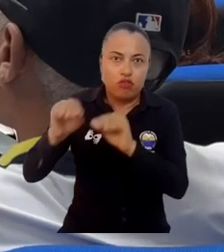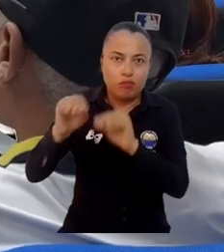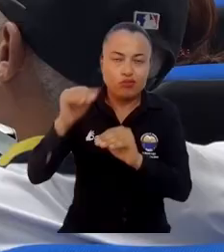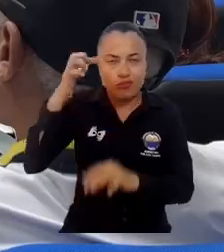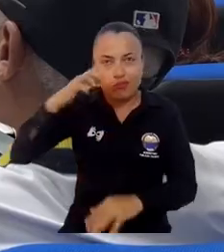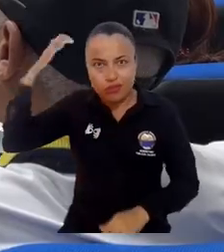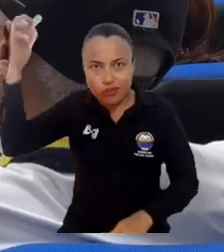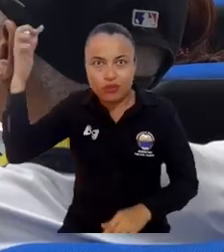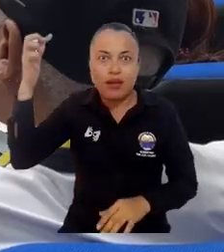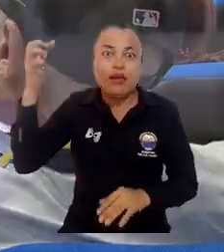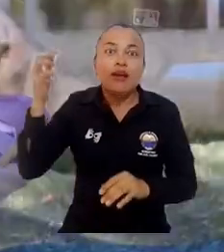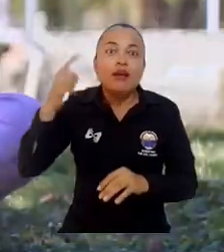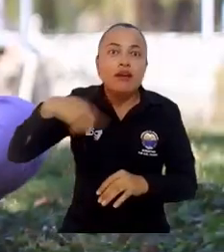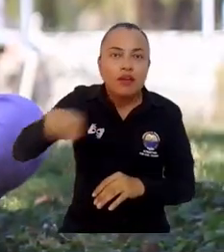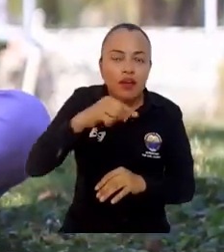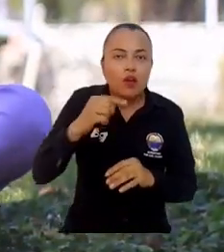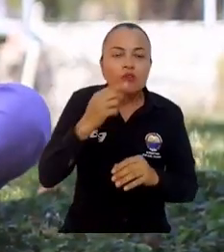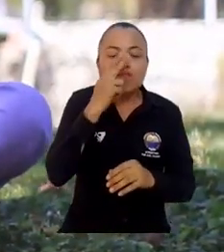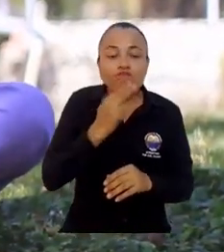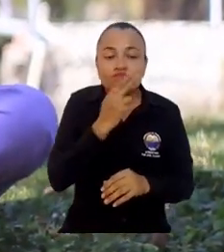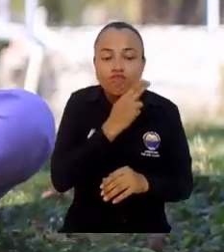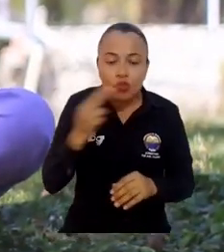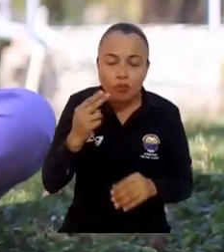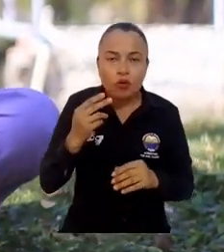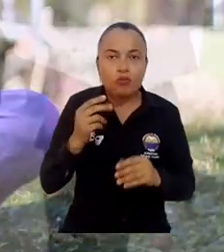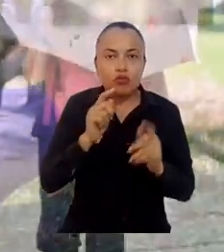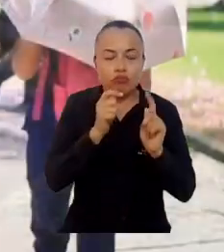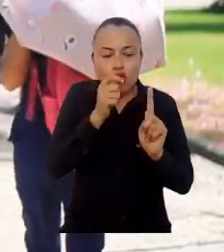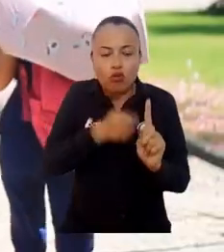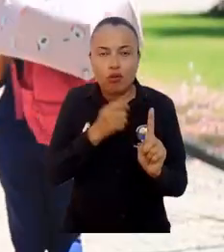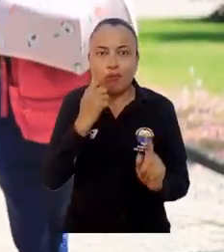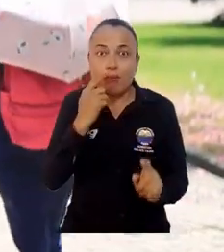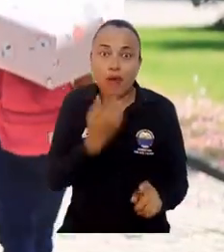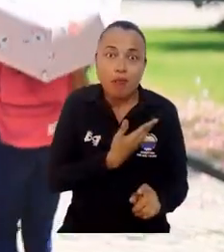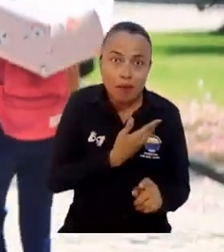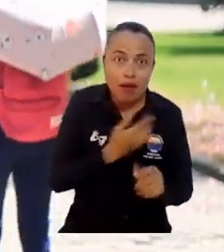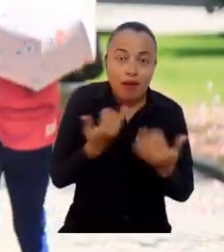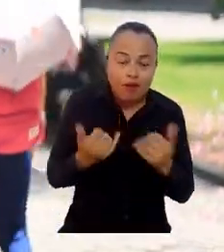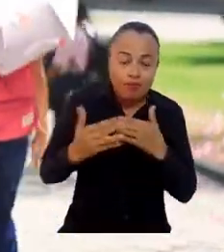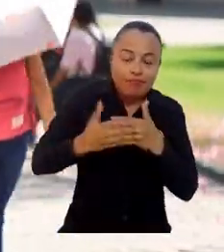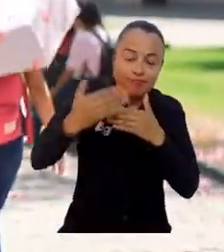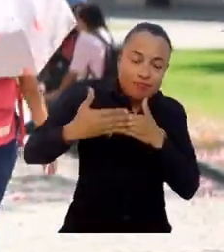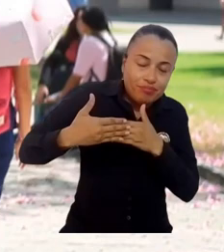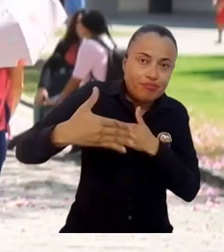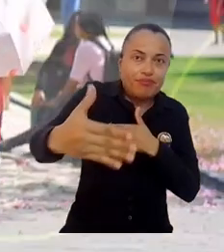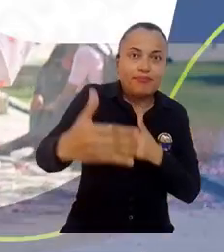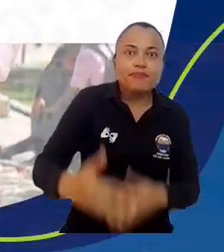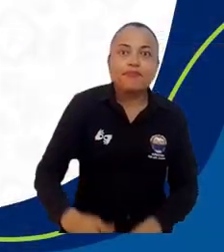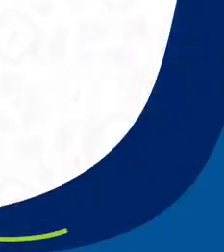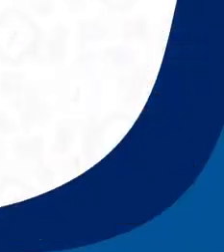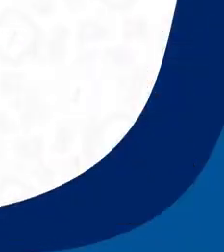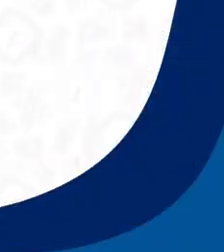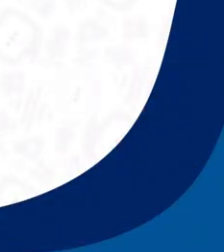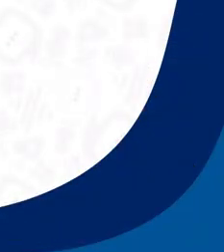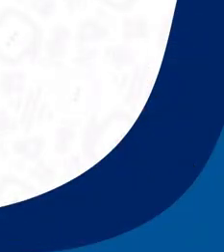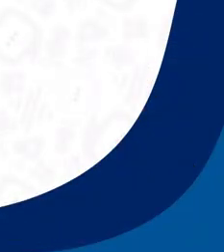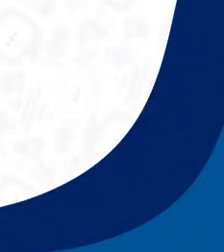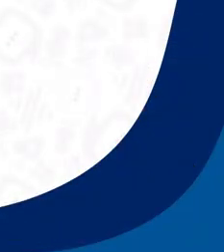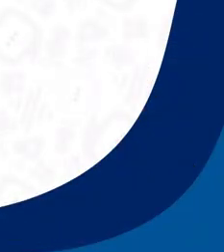del proceso de formación profesional de sus hijos y establecer compromisos en su rol durante esta etapa que hoy inician.